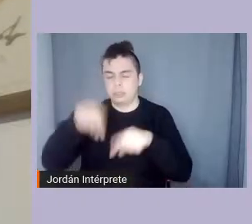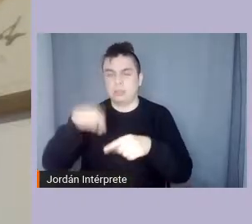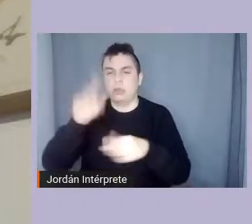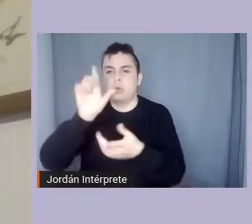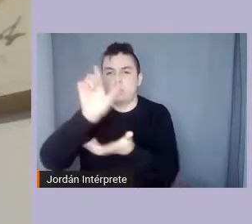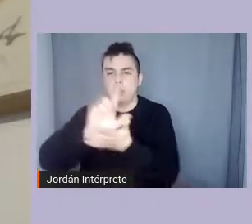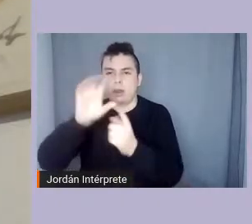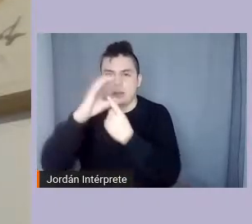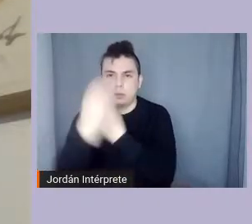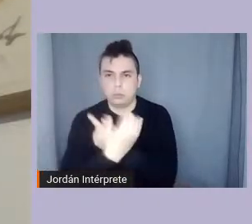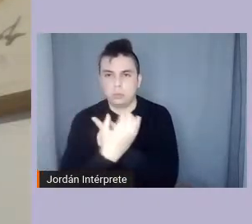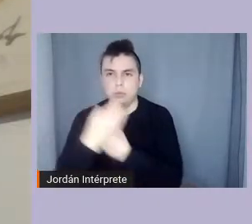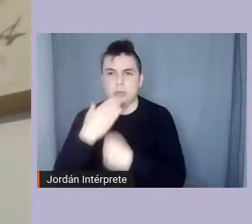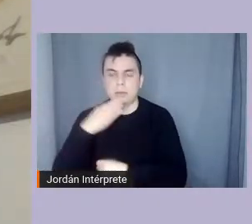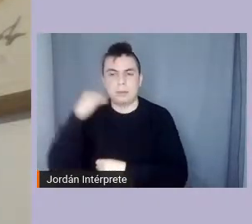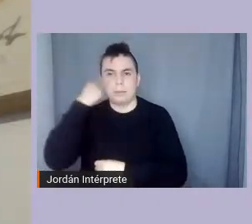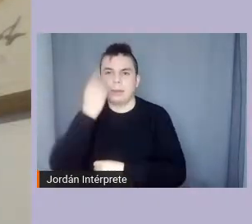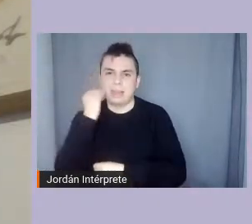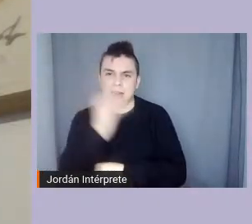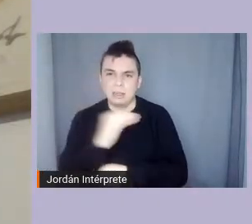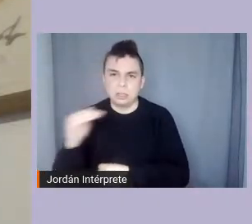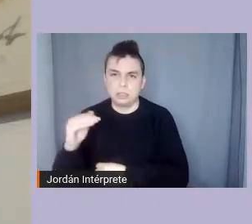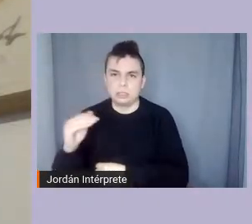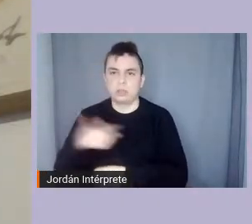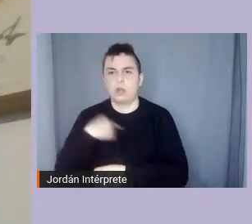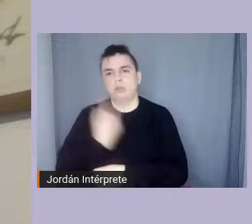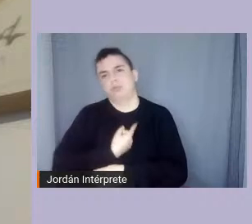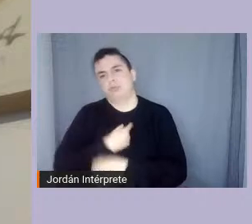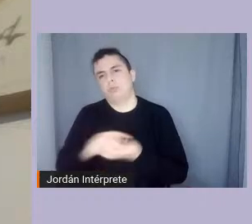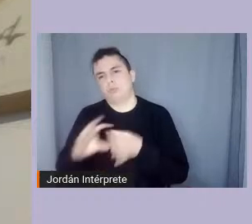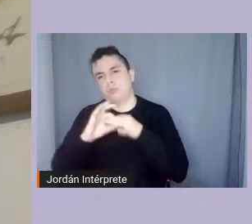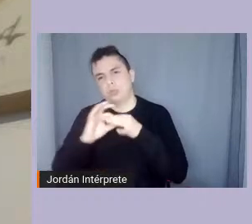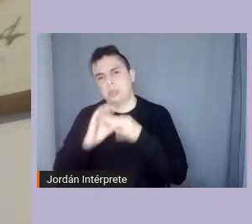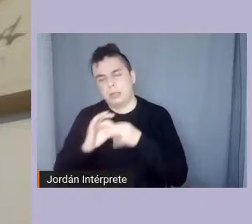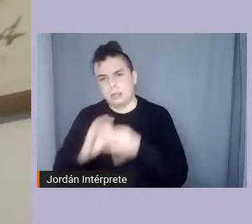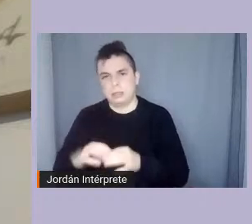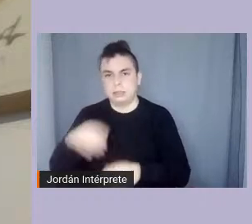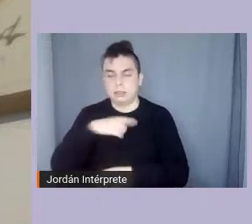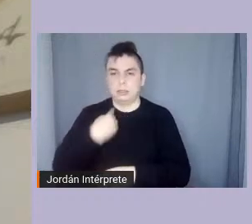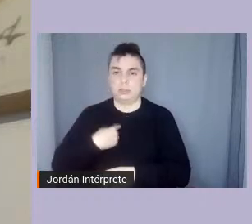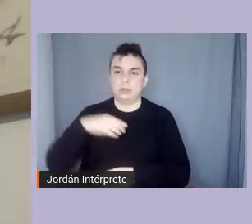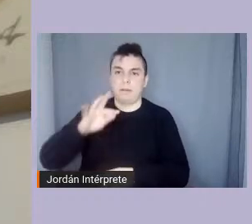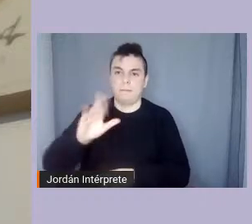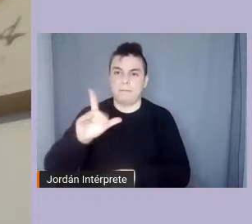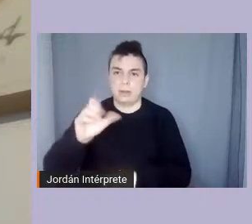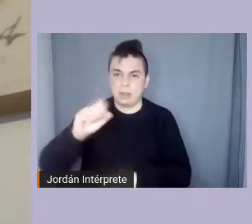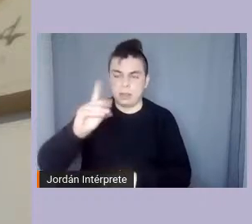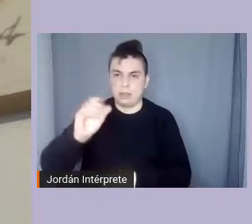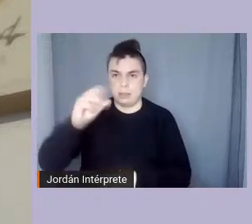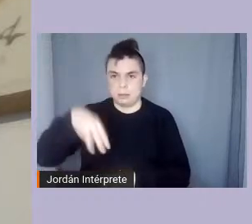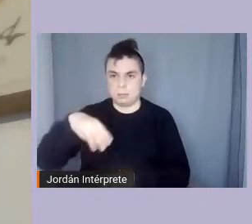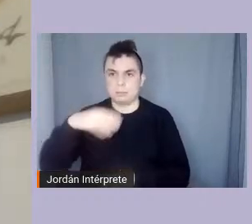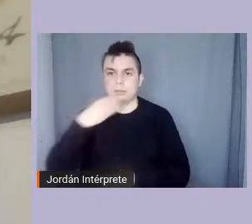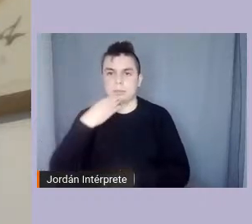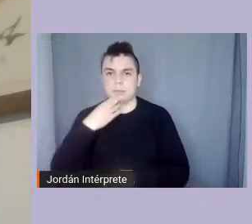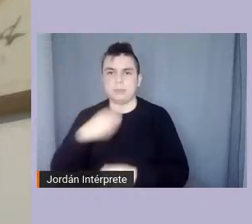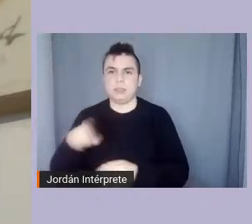pequeñitos. Y estamos muy agradecidas, como Acuarela, como Fladen y también como Crin.